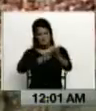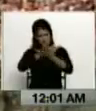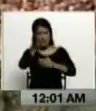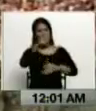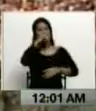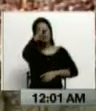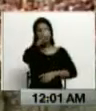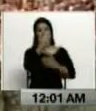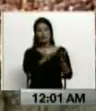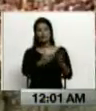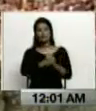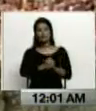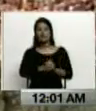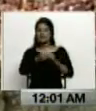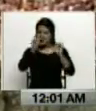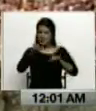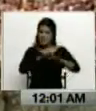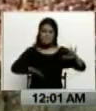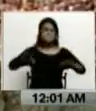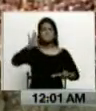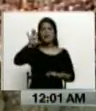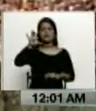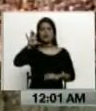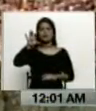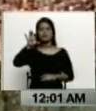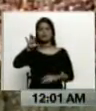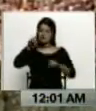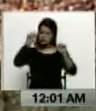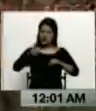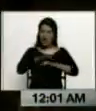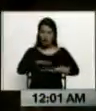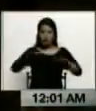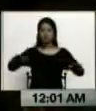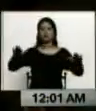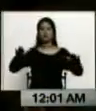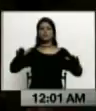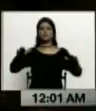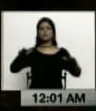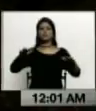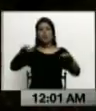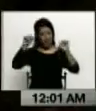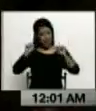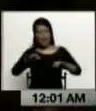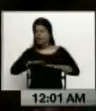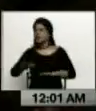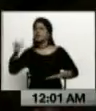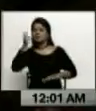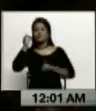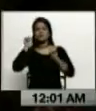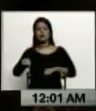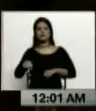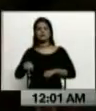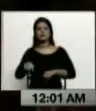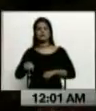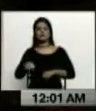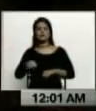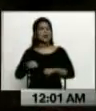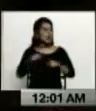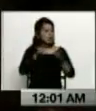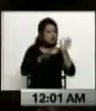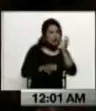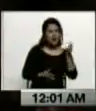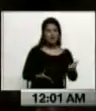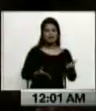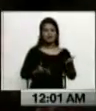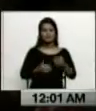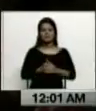Chávez a Chávez a maduro a maduro a la patria a la patria a los niños a los niños a las niñas